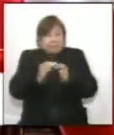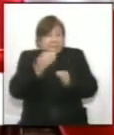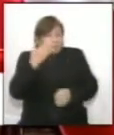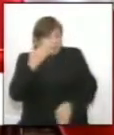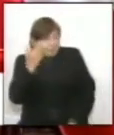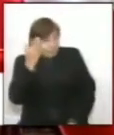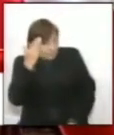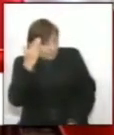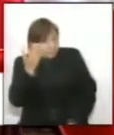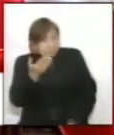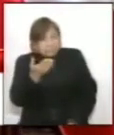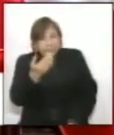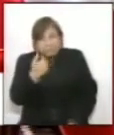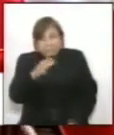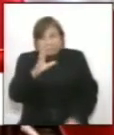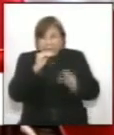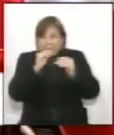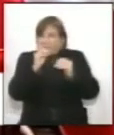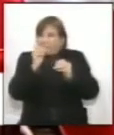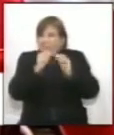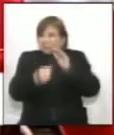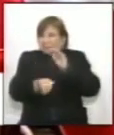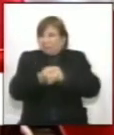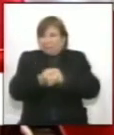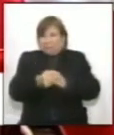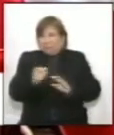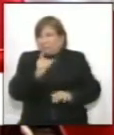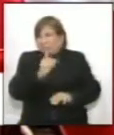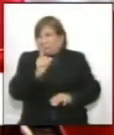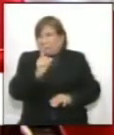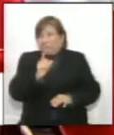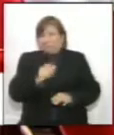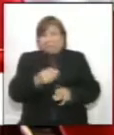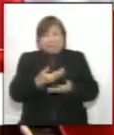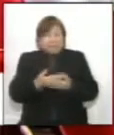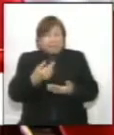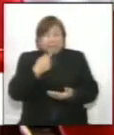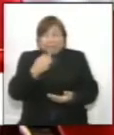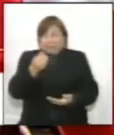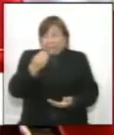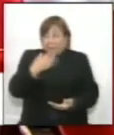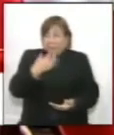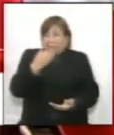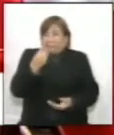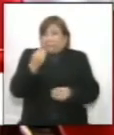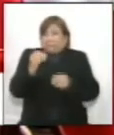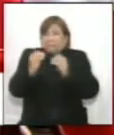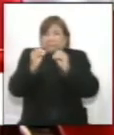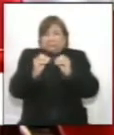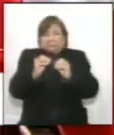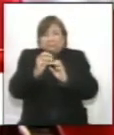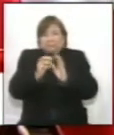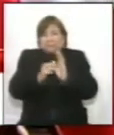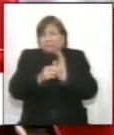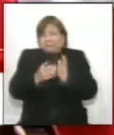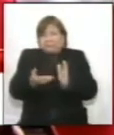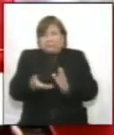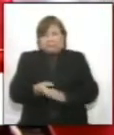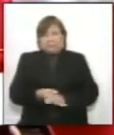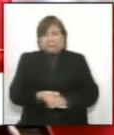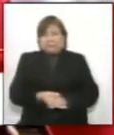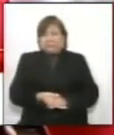le hemos conversado. O sea, no había nada oculto. Y lo otro que me dice sobre por qué no ha puesto el proyecto tal, la agenda